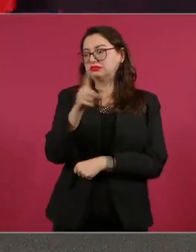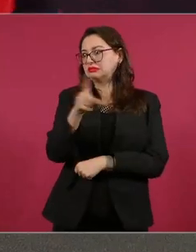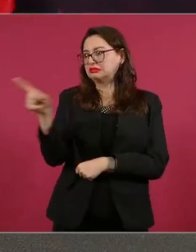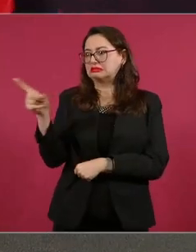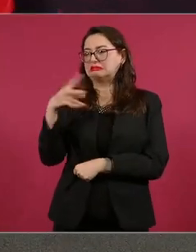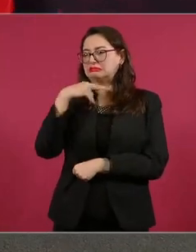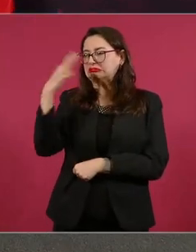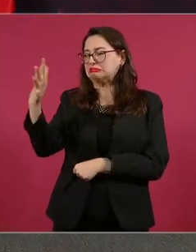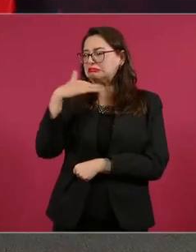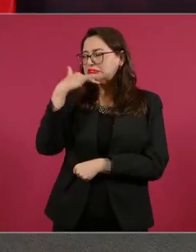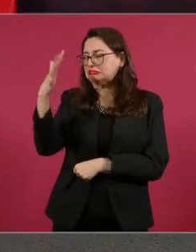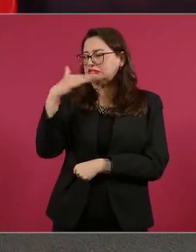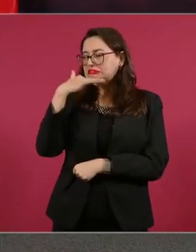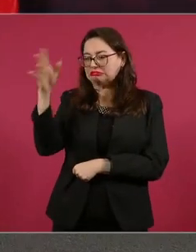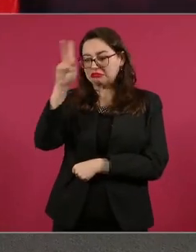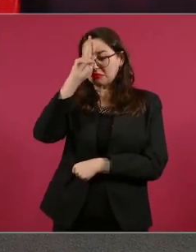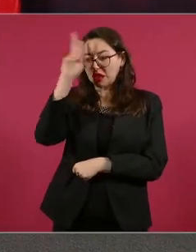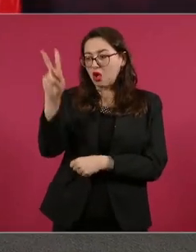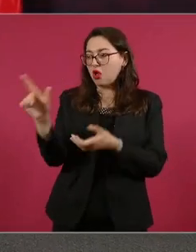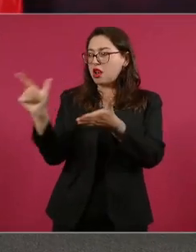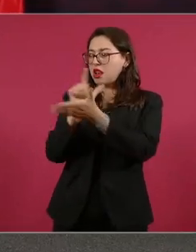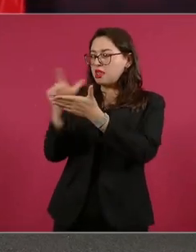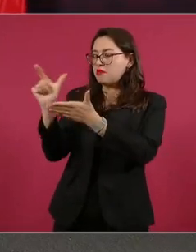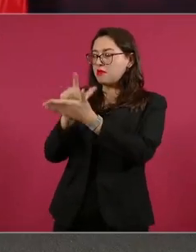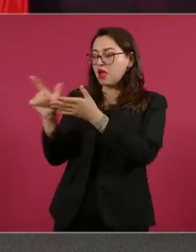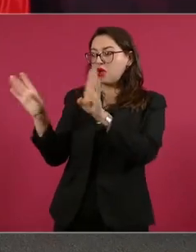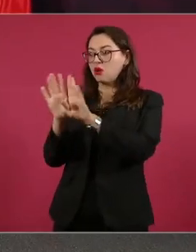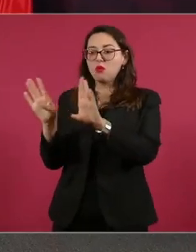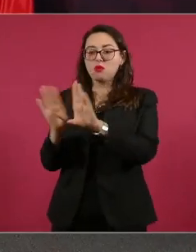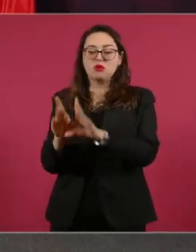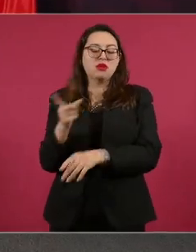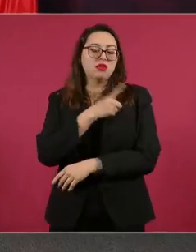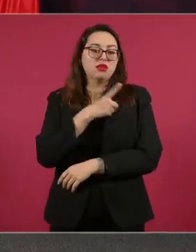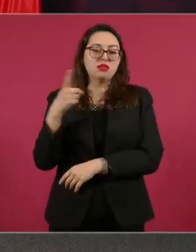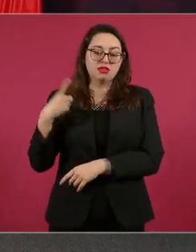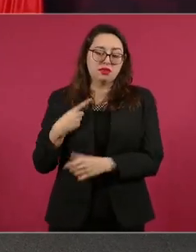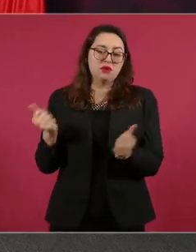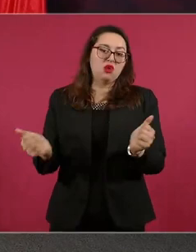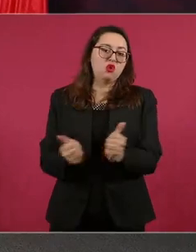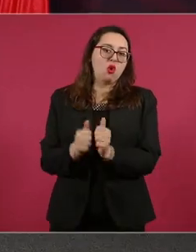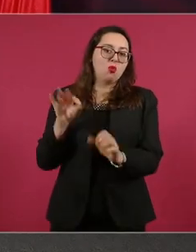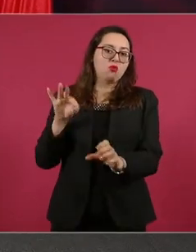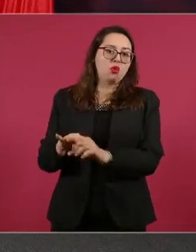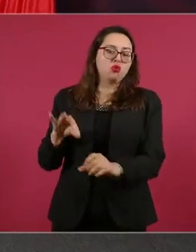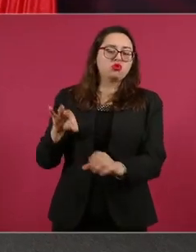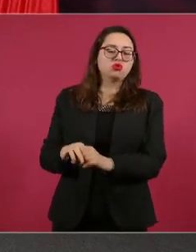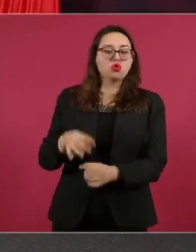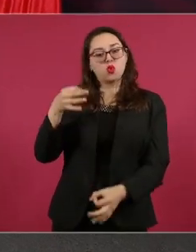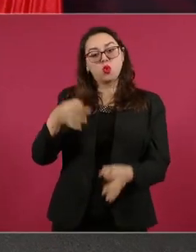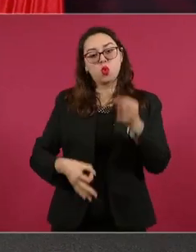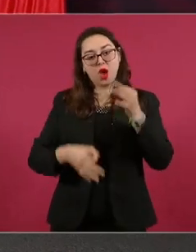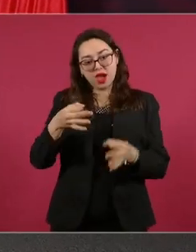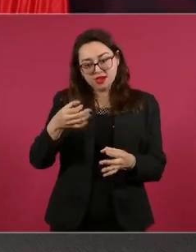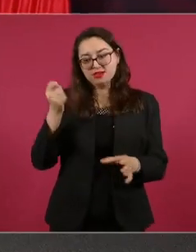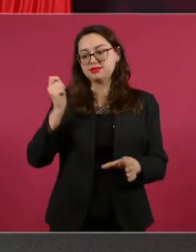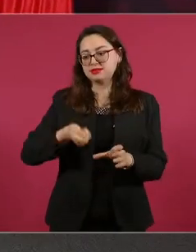limpiar el Poder Judicial, que el pueblo elija a los jueces, a los magistrados, a los